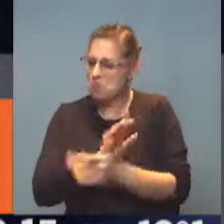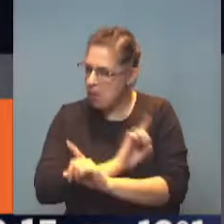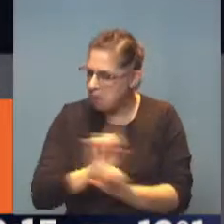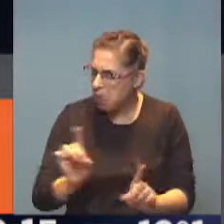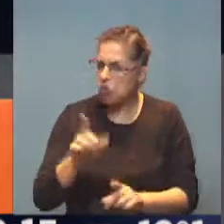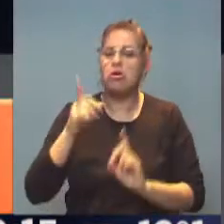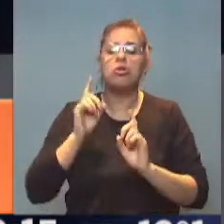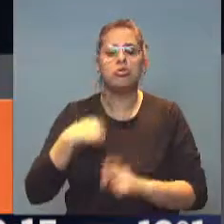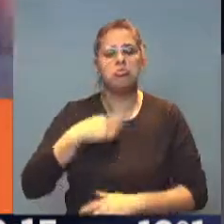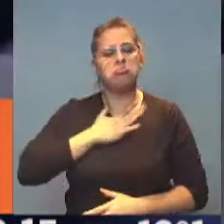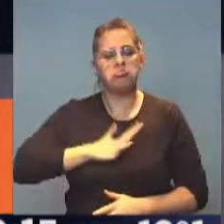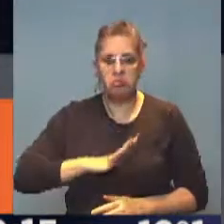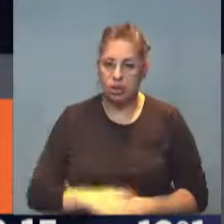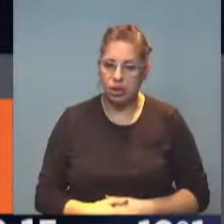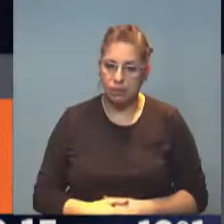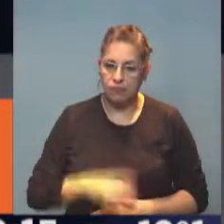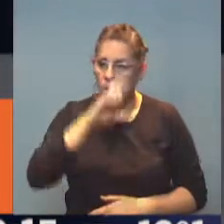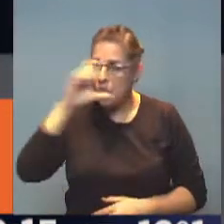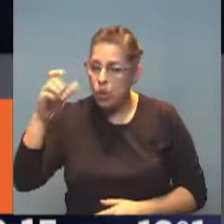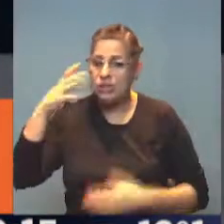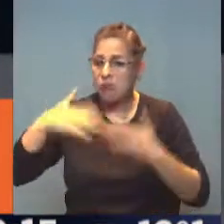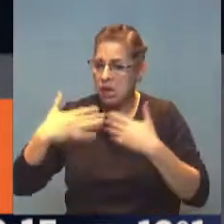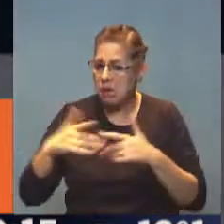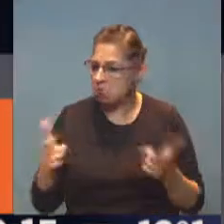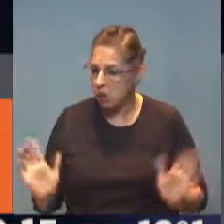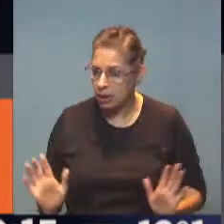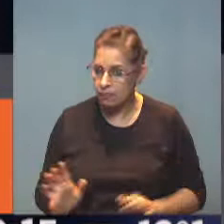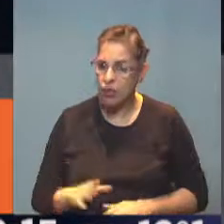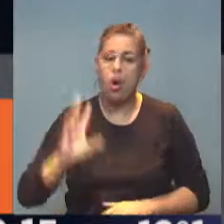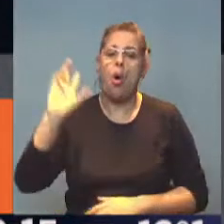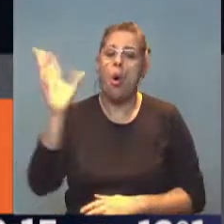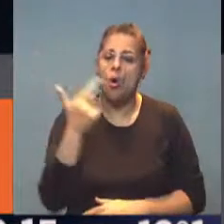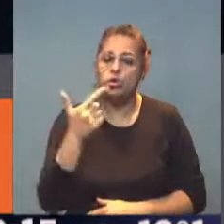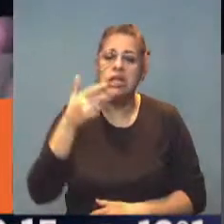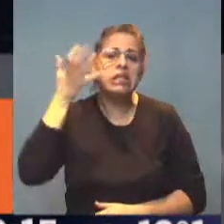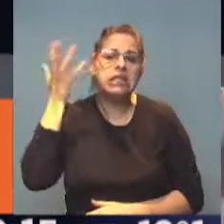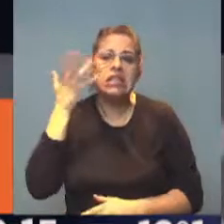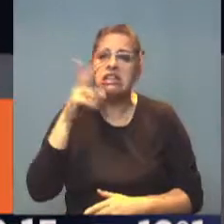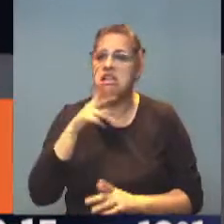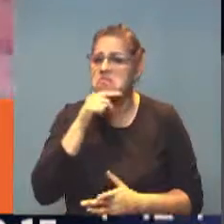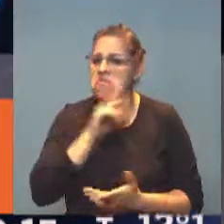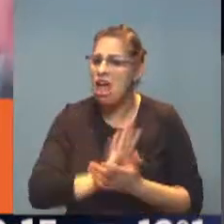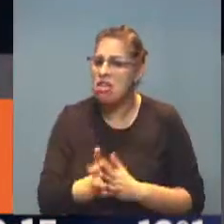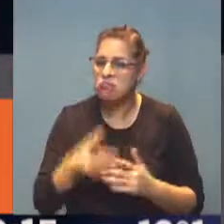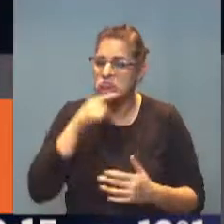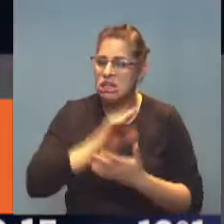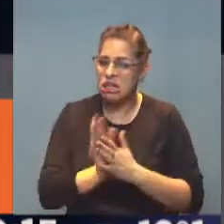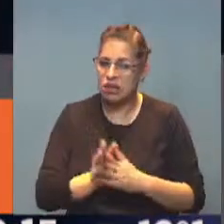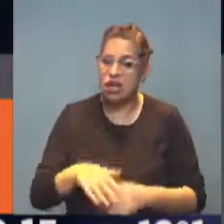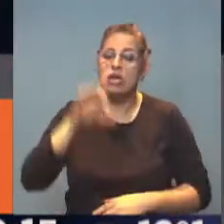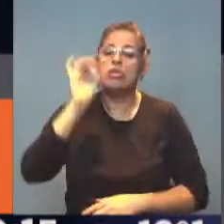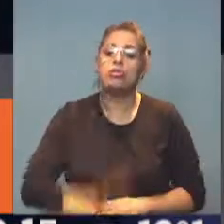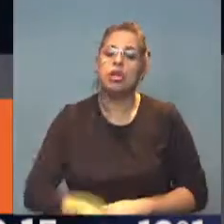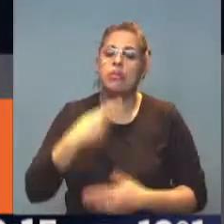además tengo una tranquilidad no tengo ni cuentas en panamá ni hoteles en tigres no tengo nada tengo lo que tengo en mi declaración